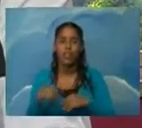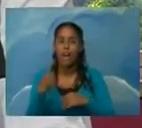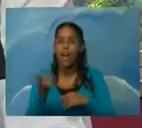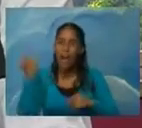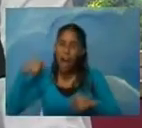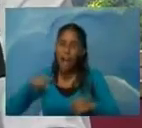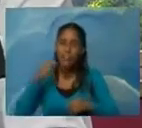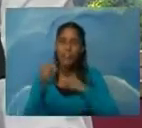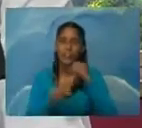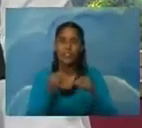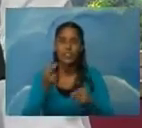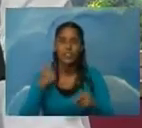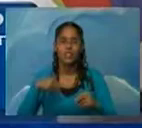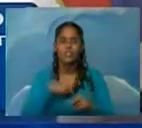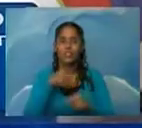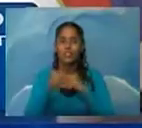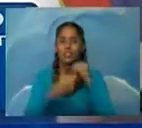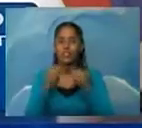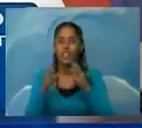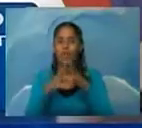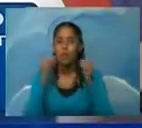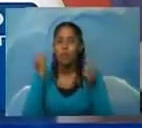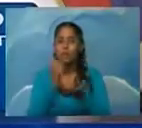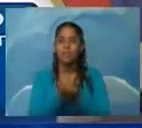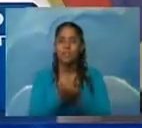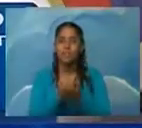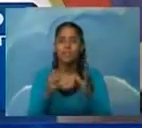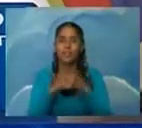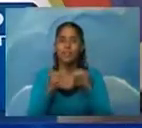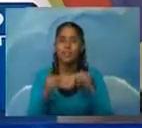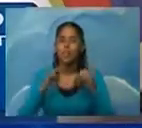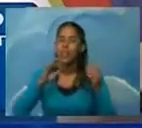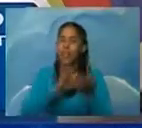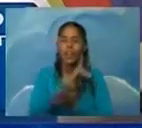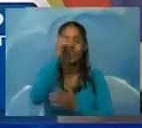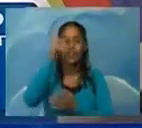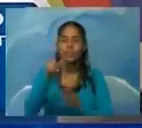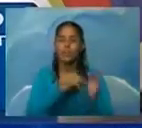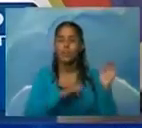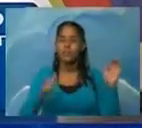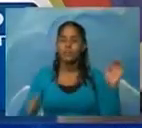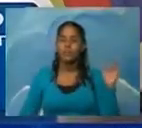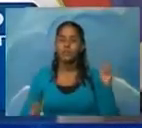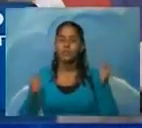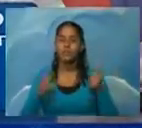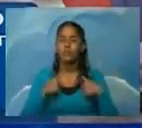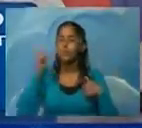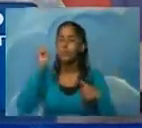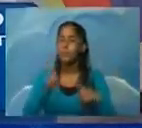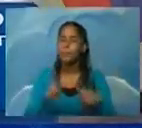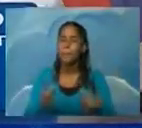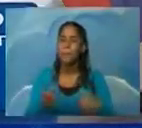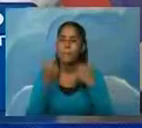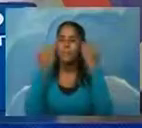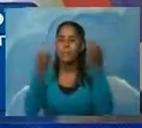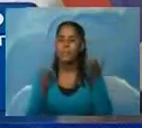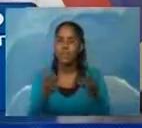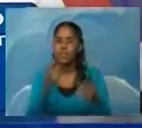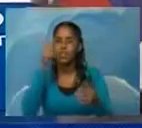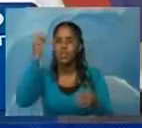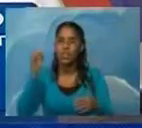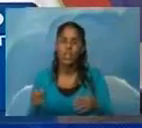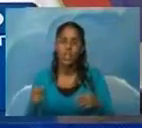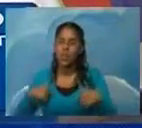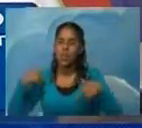hacerlo, nosotros lo hacemos. Amén, toda la gloria sea para el Señor. Yo Amén. También me entrego, no cree usted que yo me pongo, bueno, los